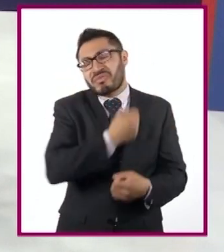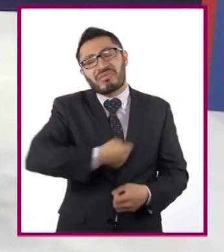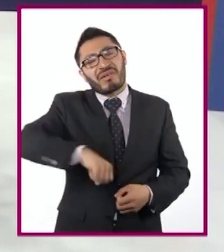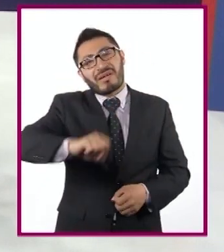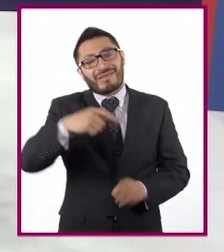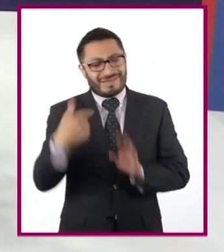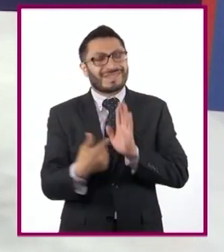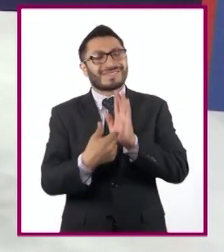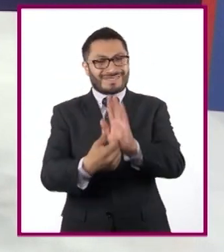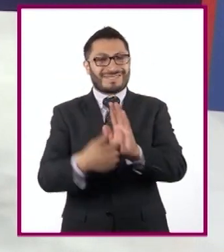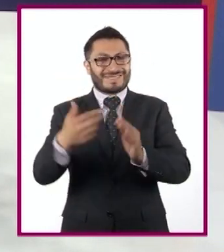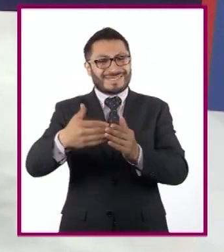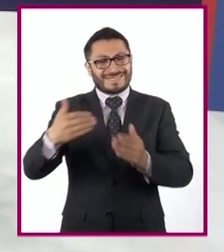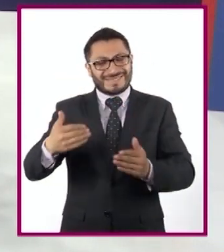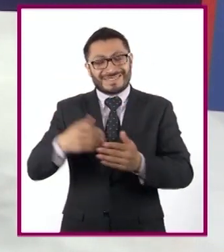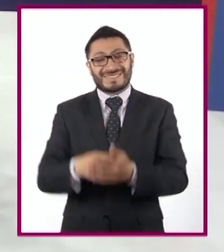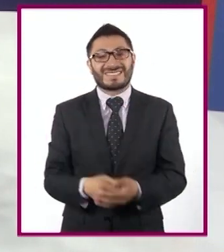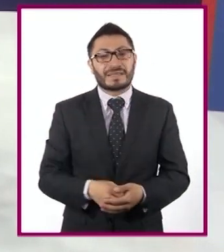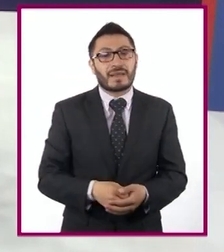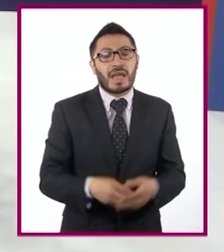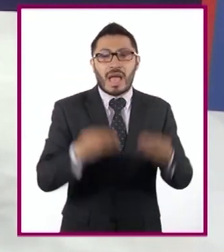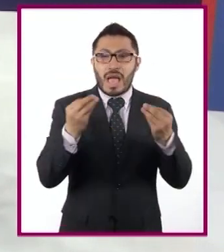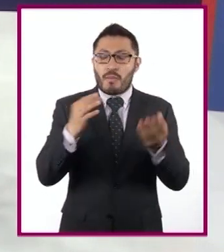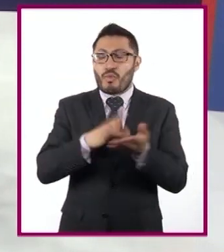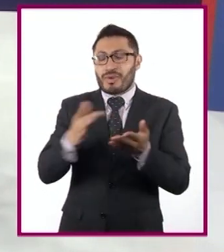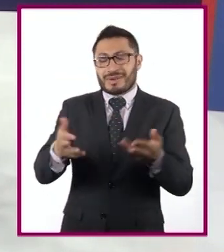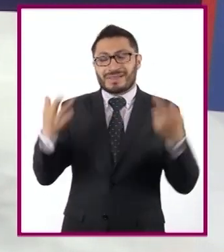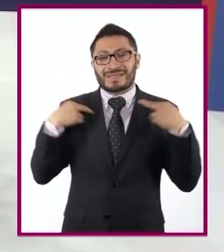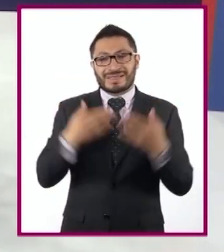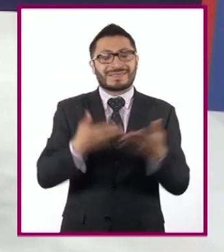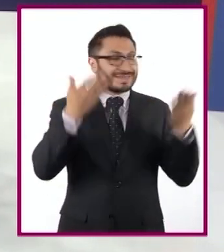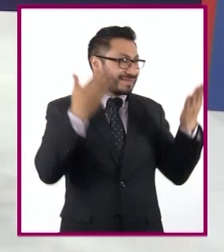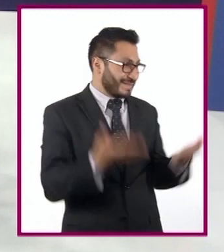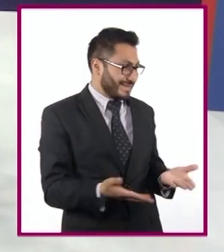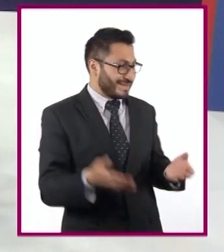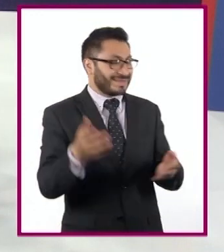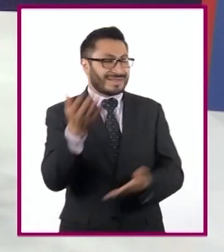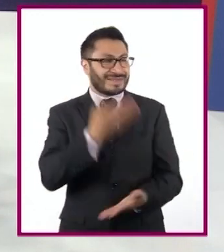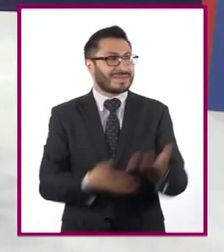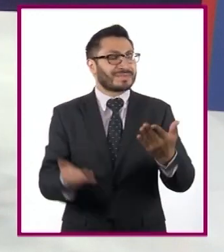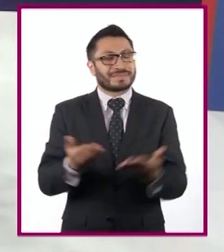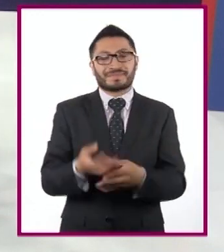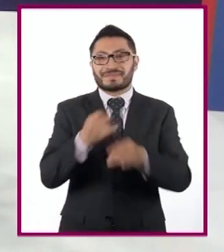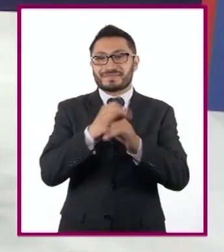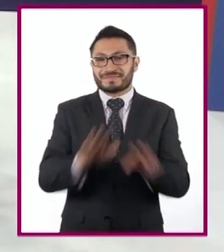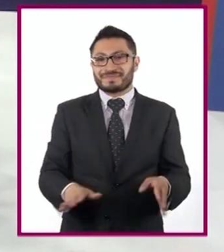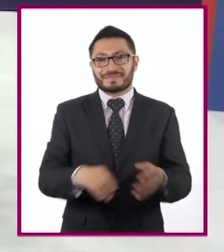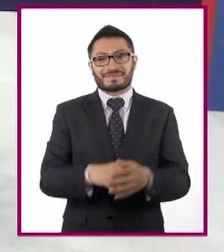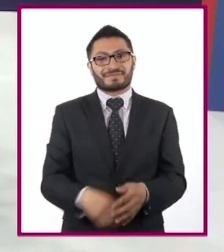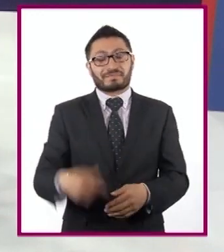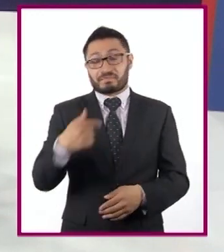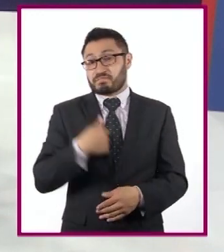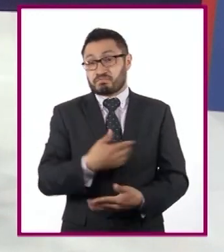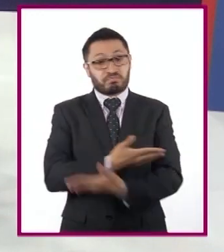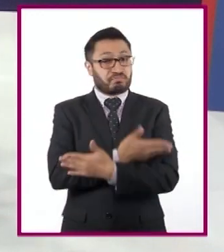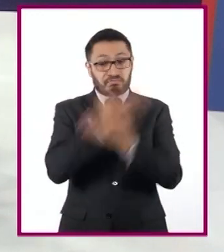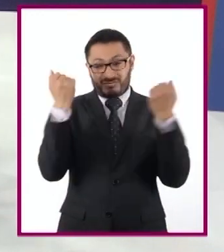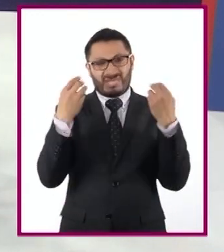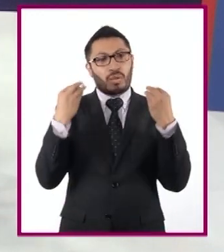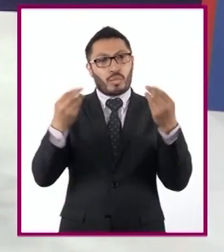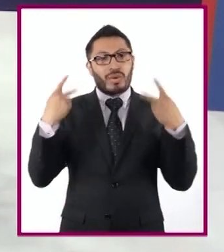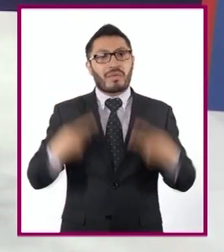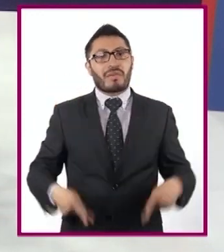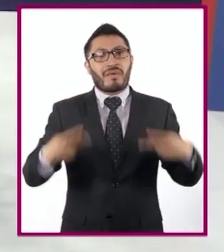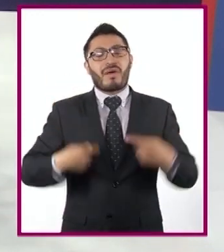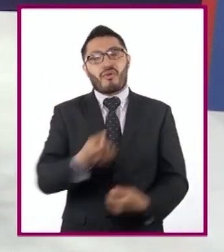que mencionó la maestra. Muchas gracias, maestra, por compartirnos esta información. Yo no sabía que muchos